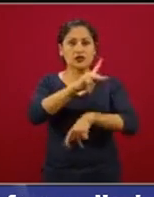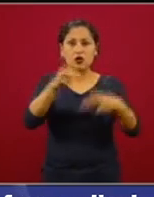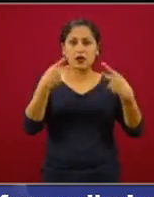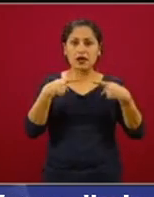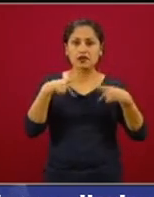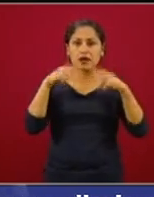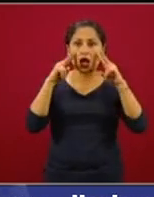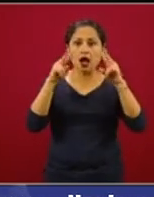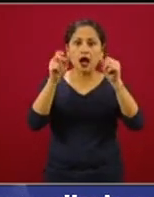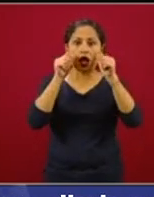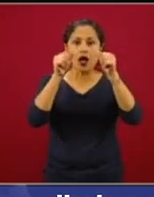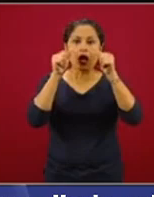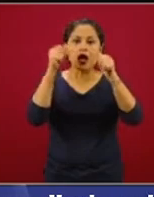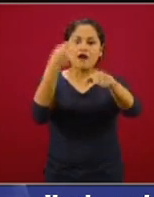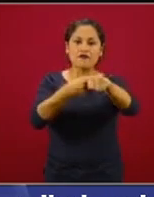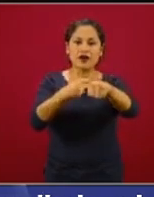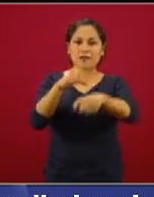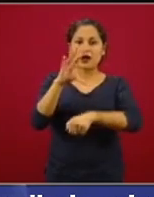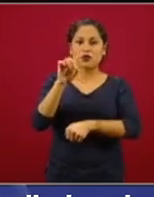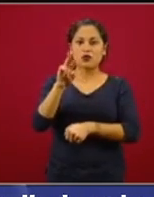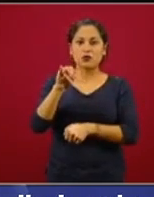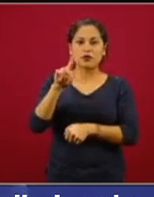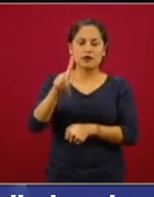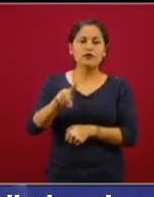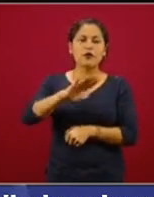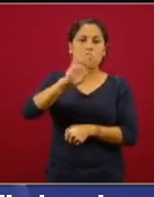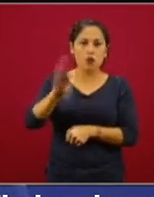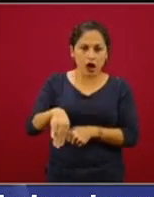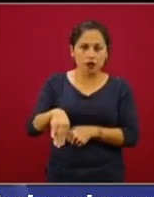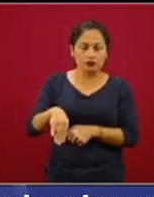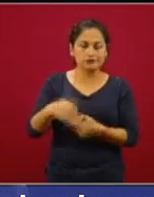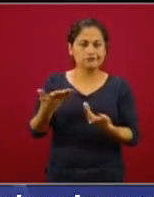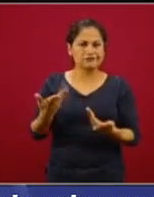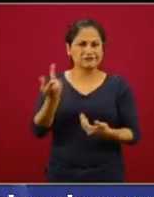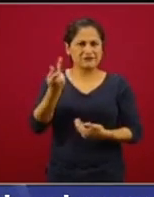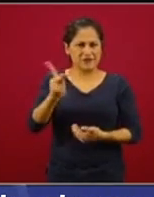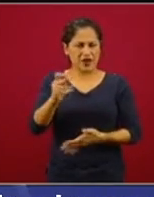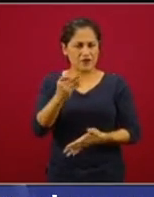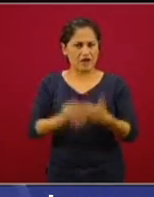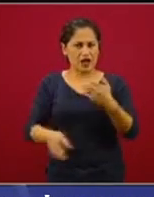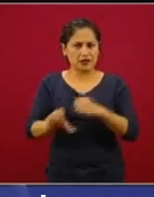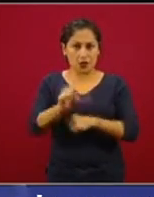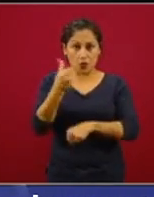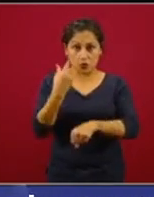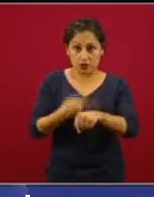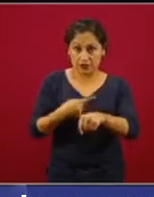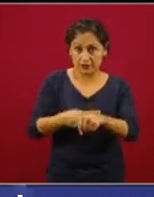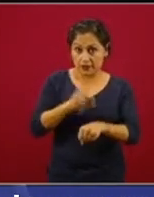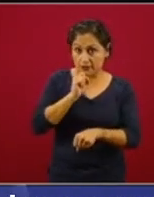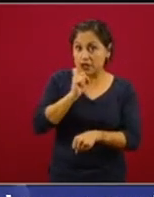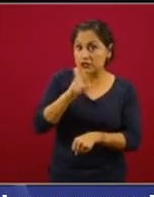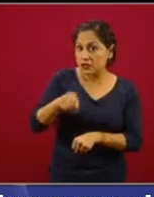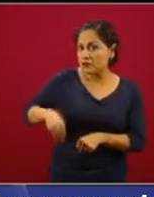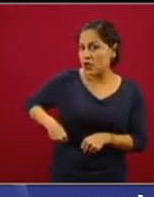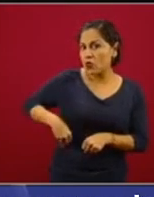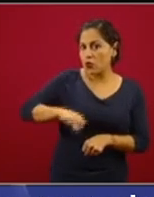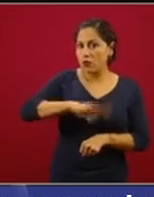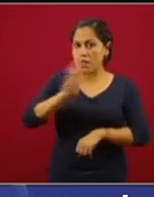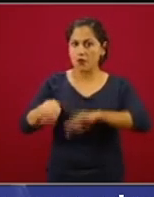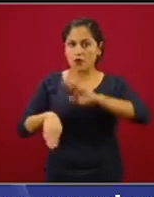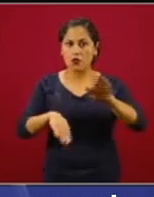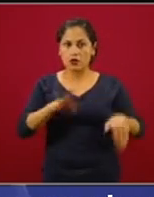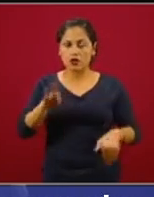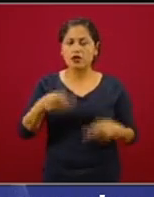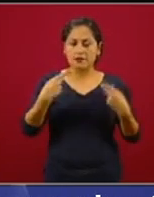las otras que hay, y sí me gustaría saber también, en este lapso, que de las personas que están falleciendo aparte de COVID,